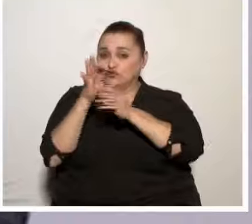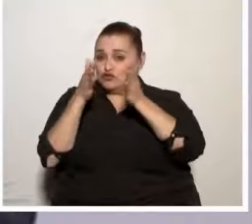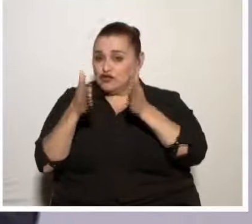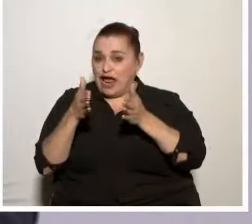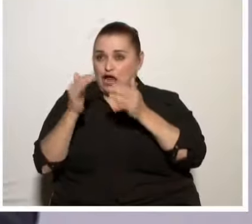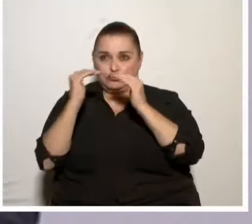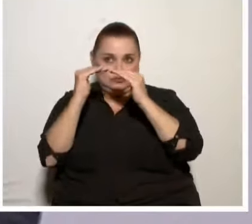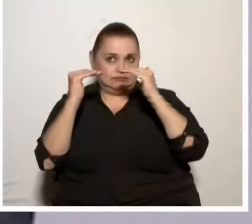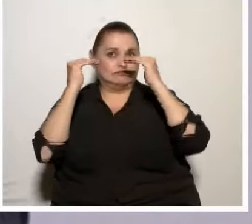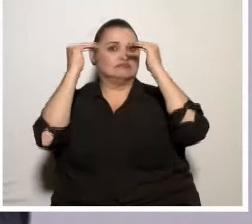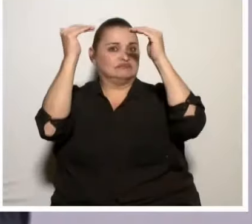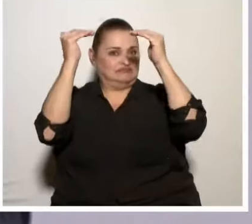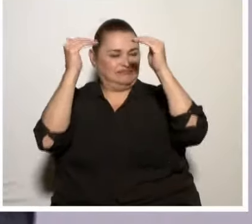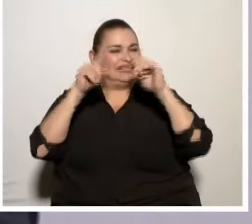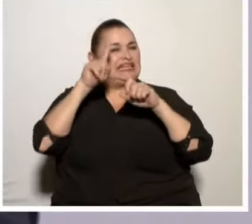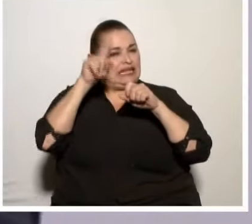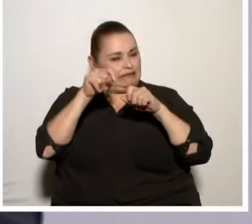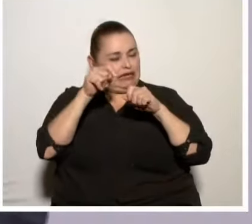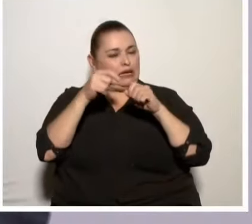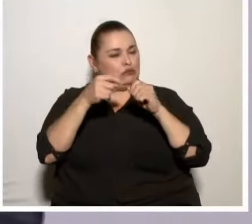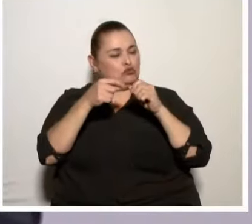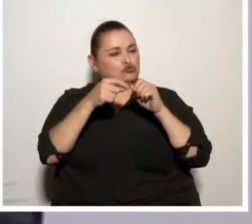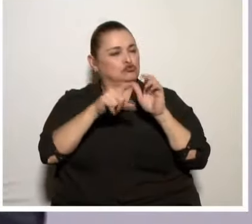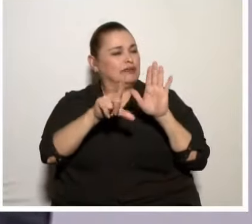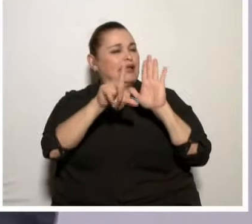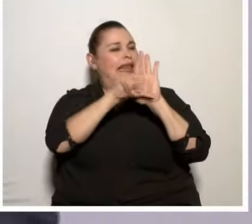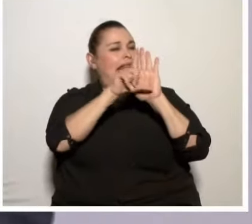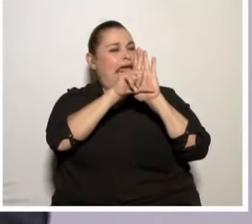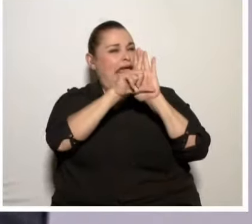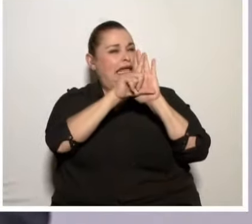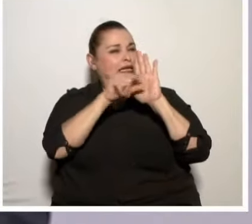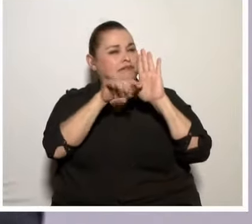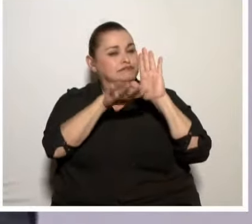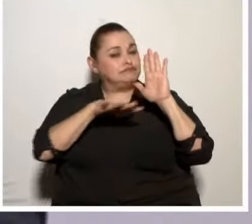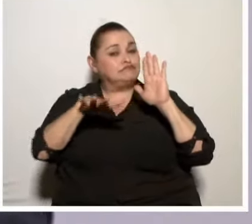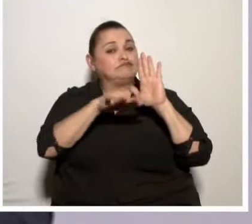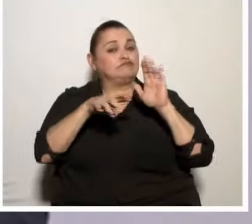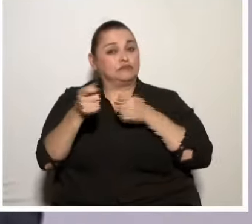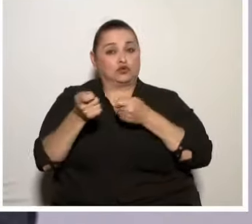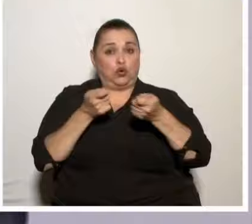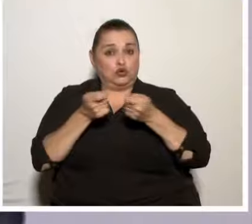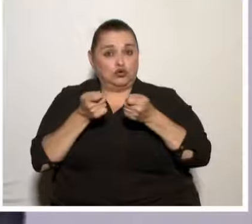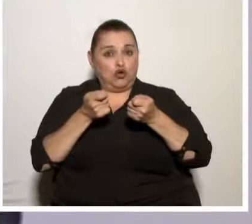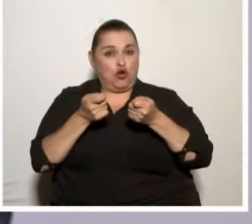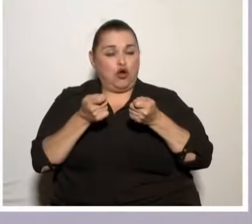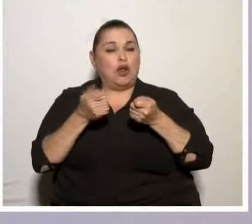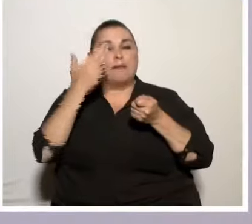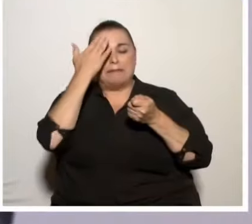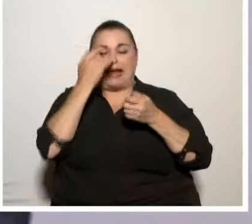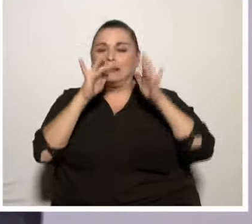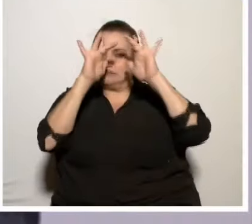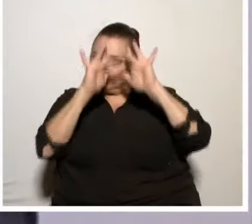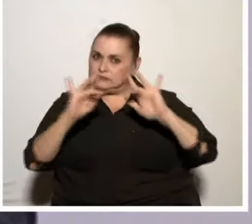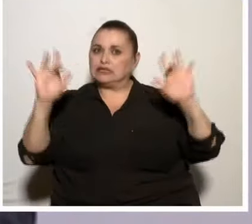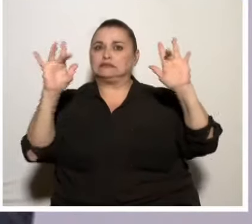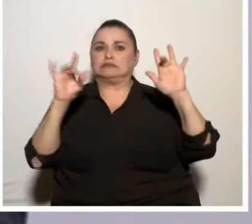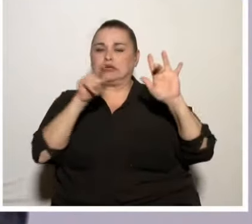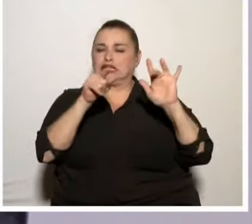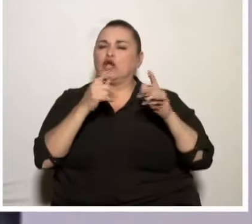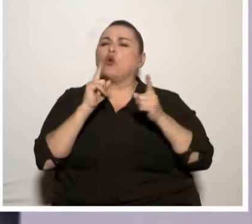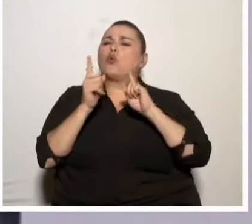alto nivel. Tenemos que pasar una ley de lobby para transparentar totalmente cuáles son